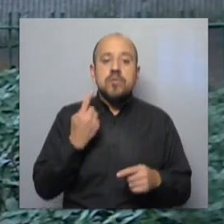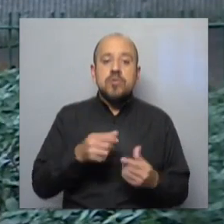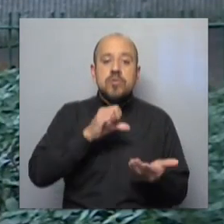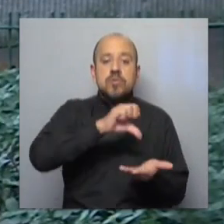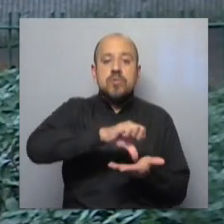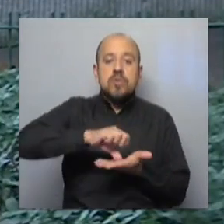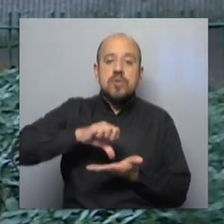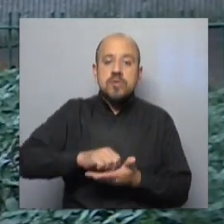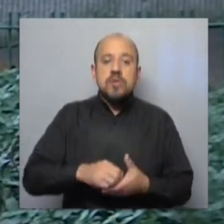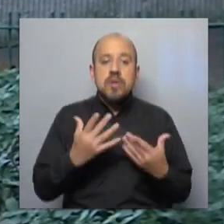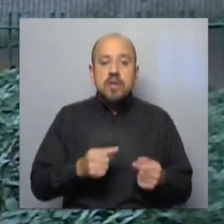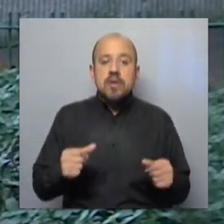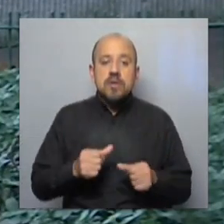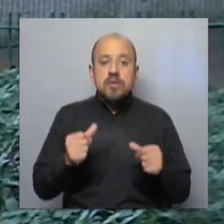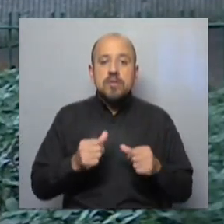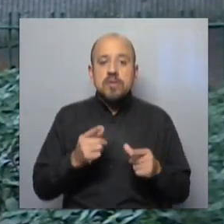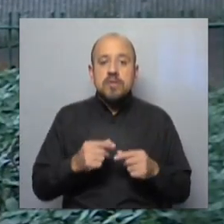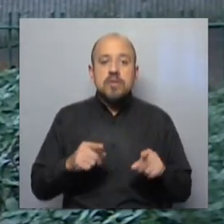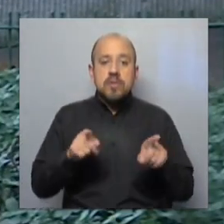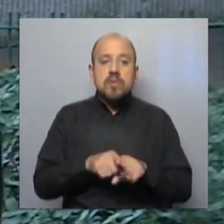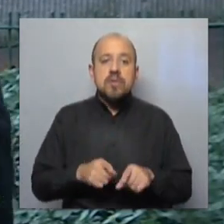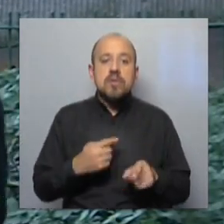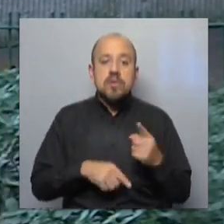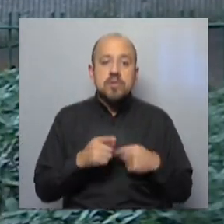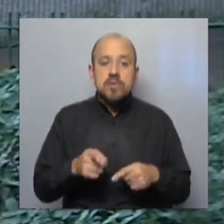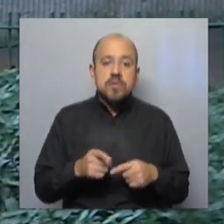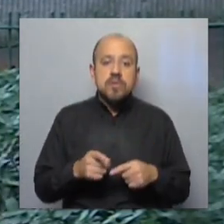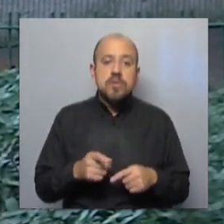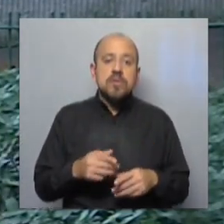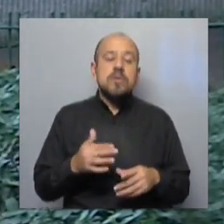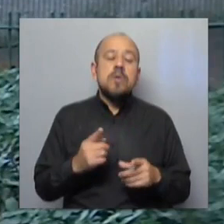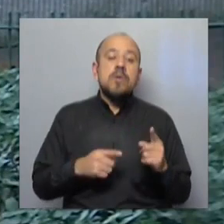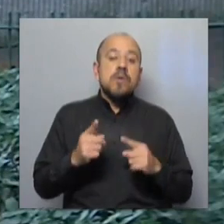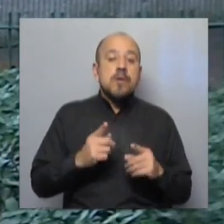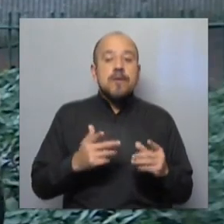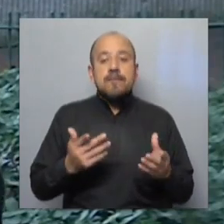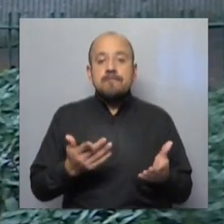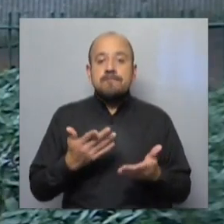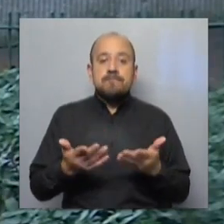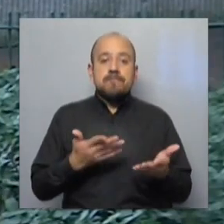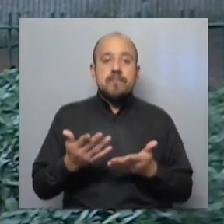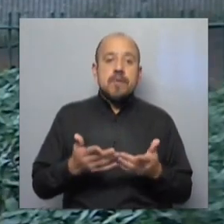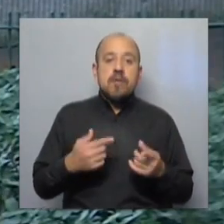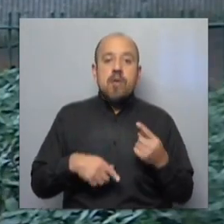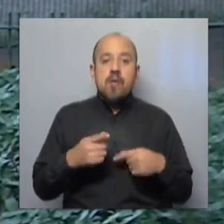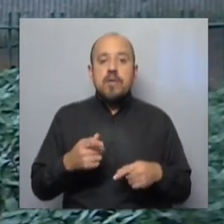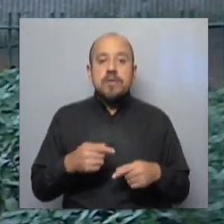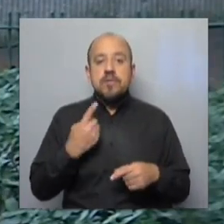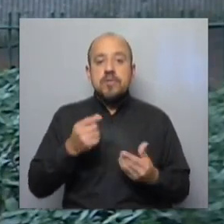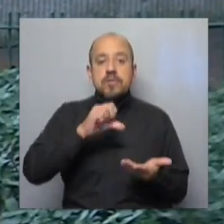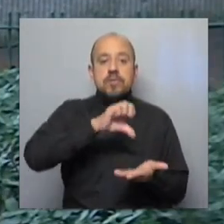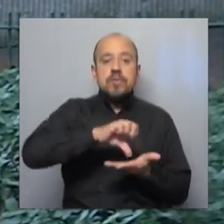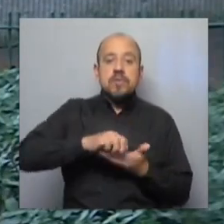después te tratan de imitar la por lo menos tratar de igualarlas y eso genera también algunas idas y venidas hacia otros países